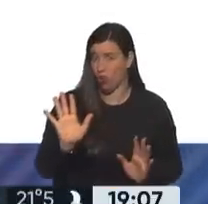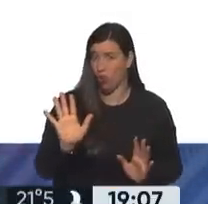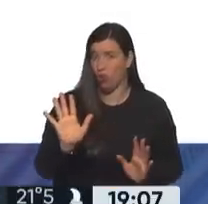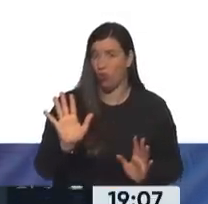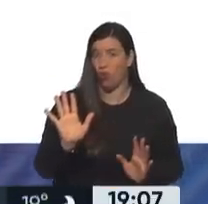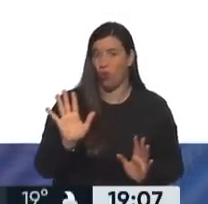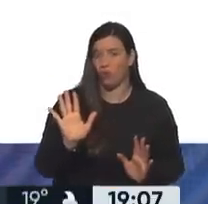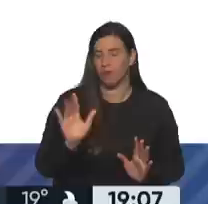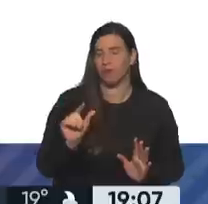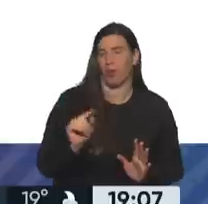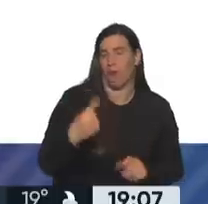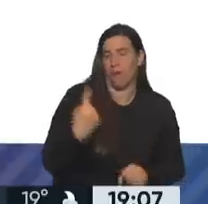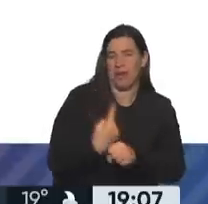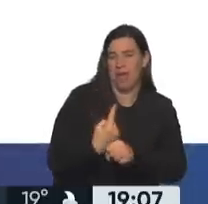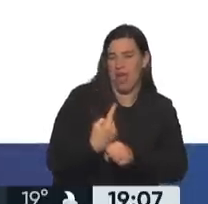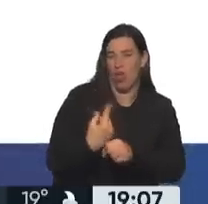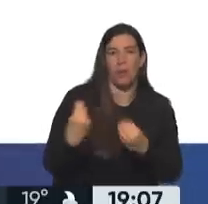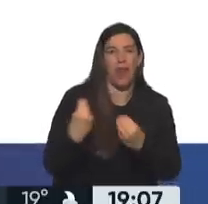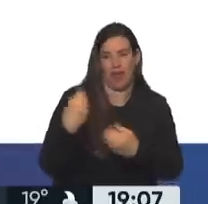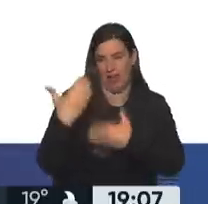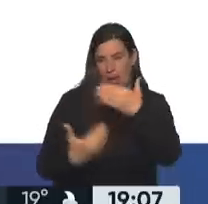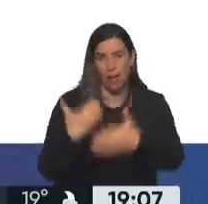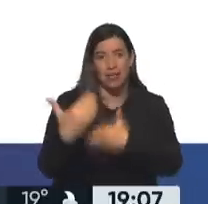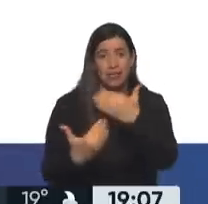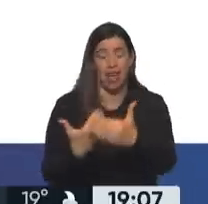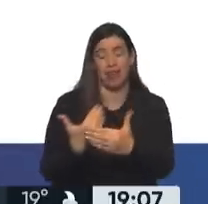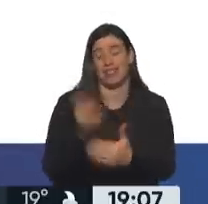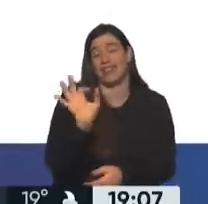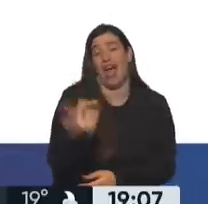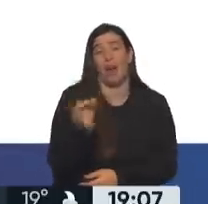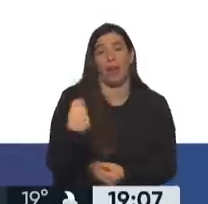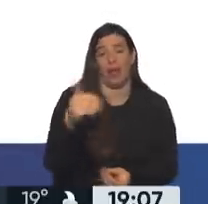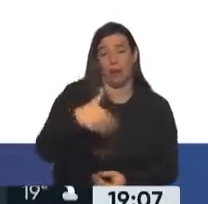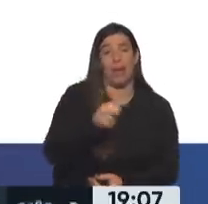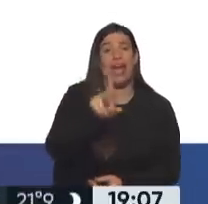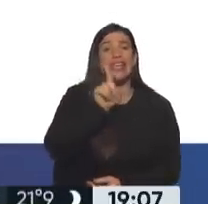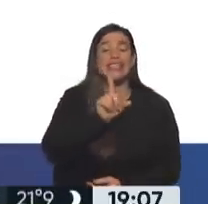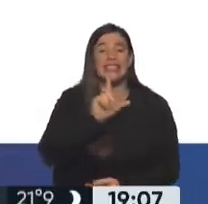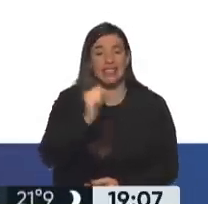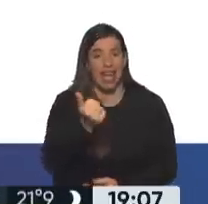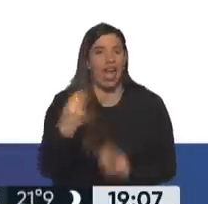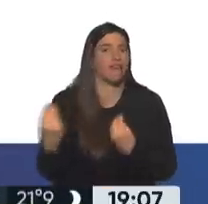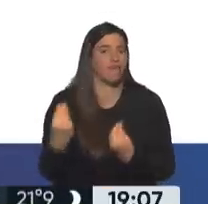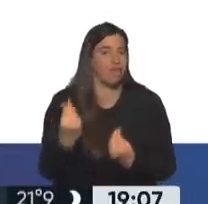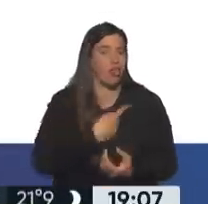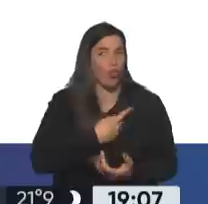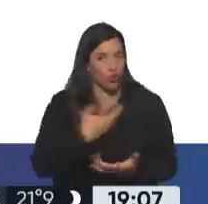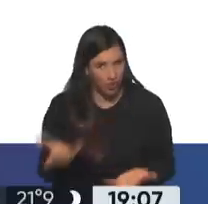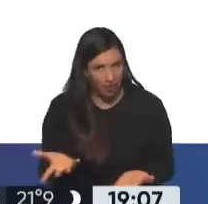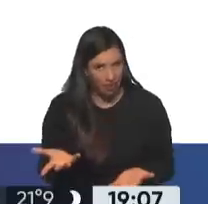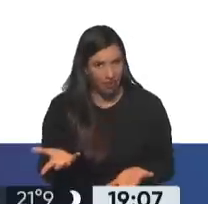para poder avanzar y conocer el destino final de Rita, por otro lado, por lo que hay hasta